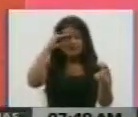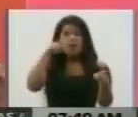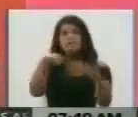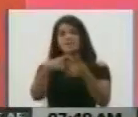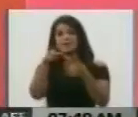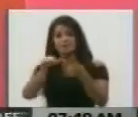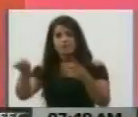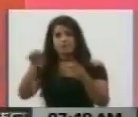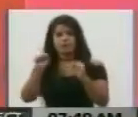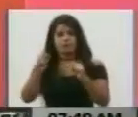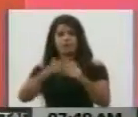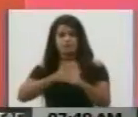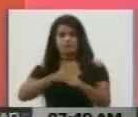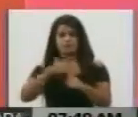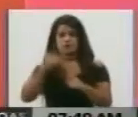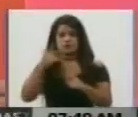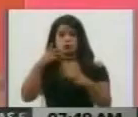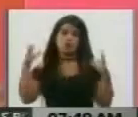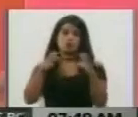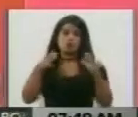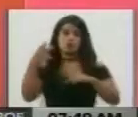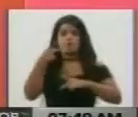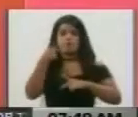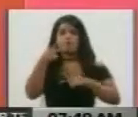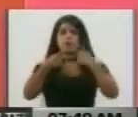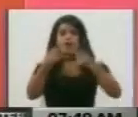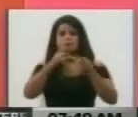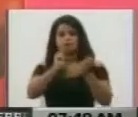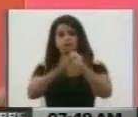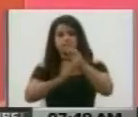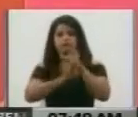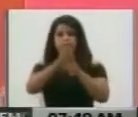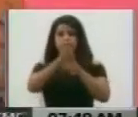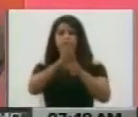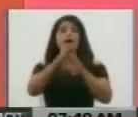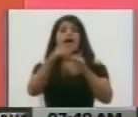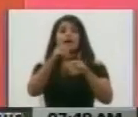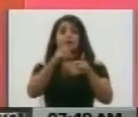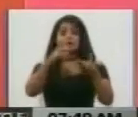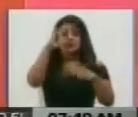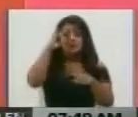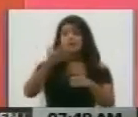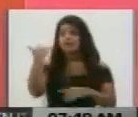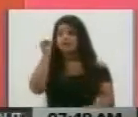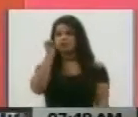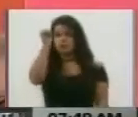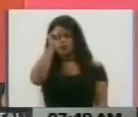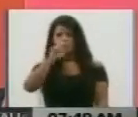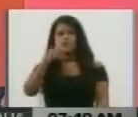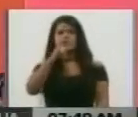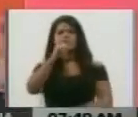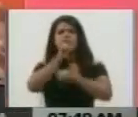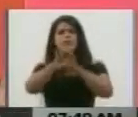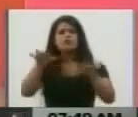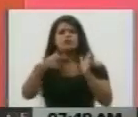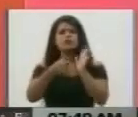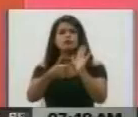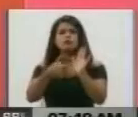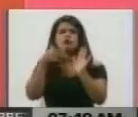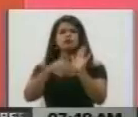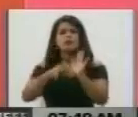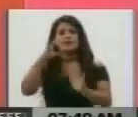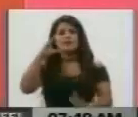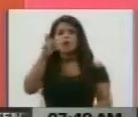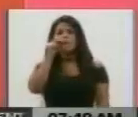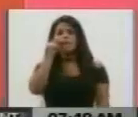progresista, pero todo lo que decías algo fundamental, que era quitar del camino el progresismo, no solamente con Dilma. El fin de semana también se dio a conocer una investigación con Lula da